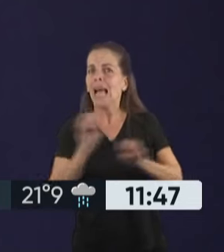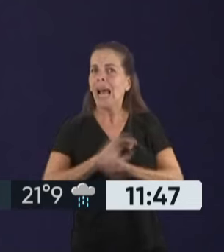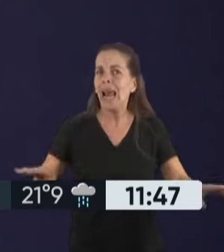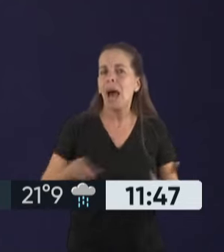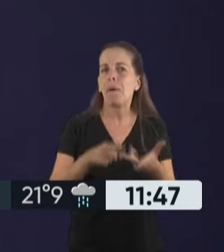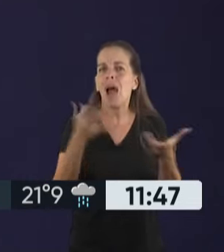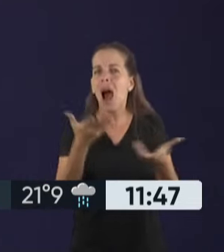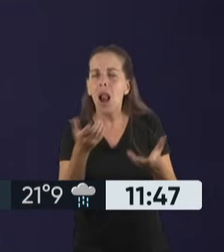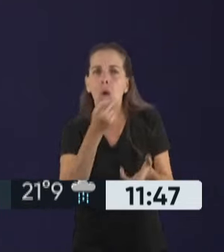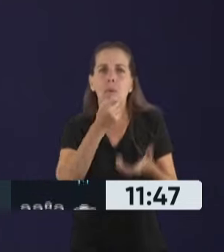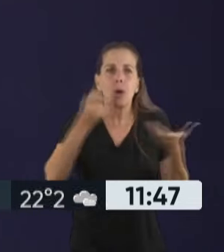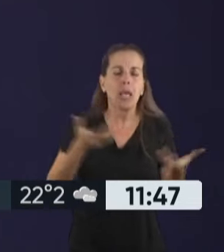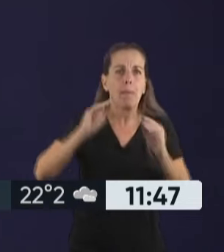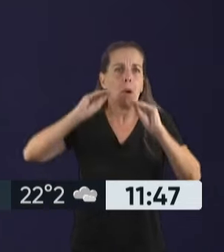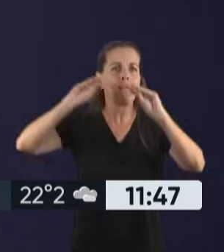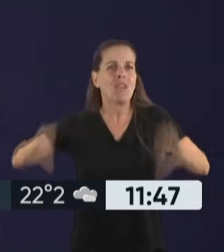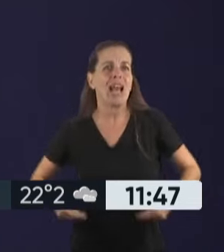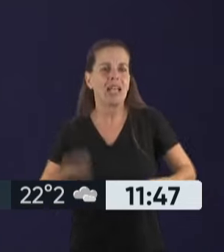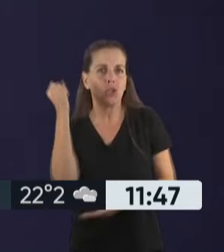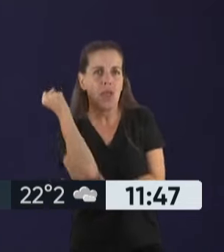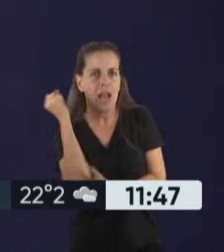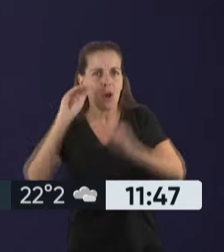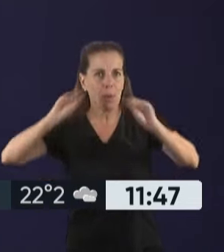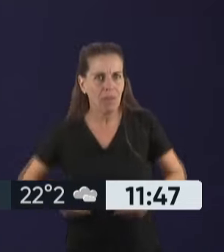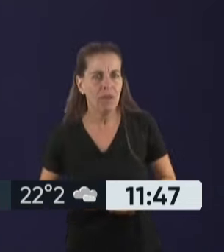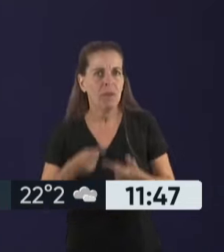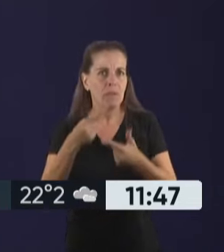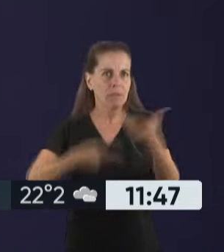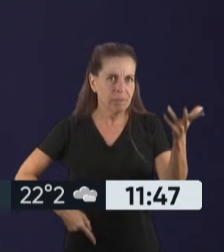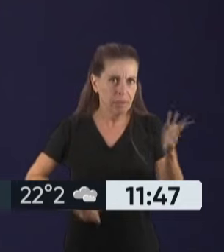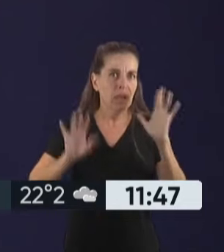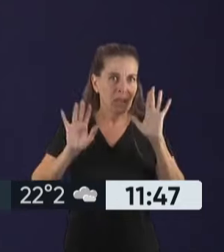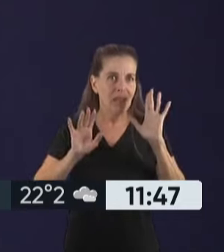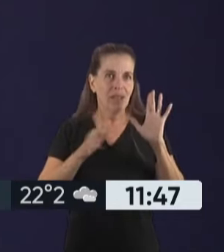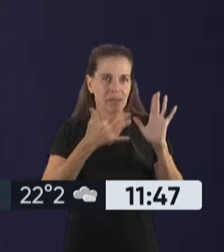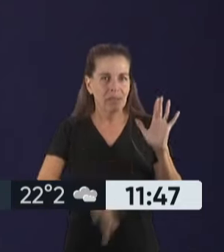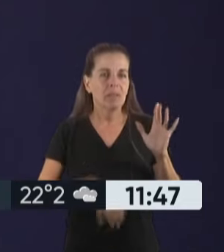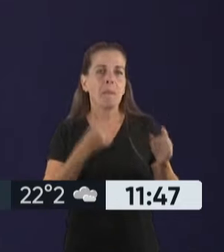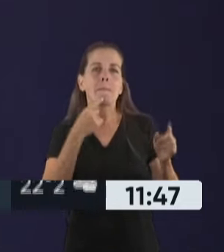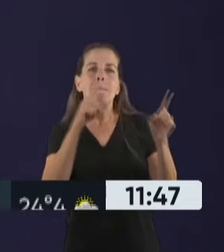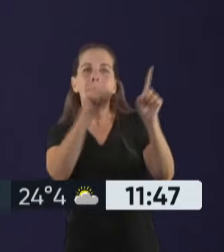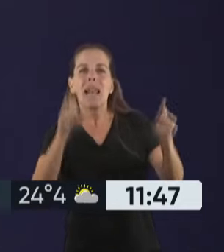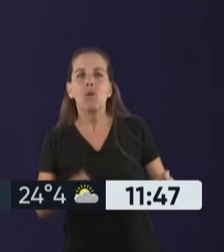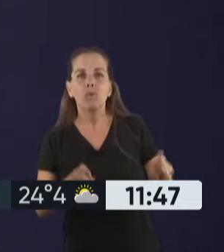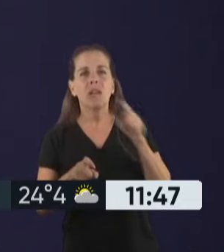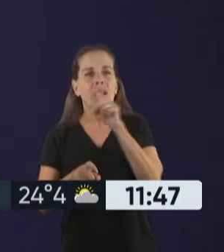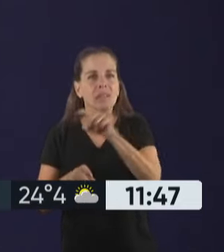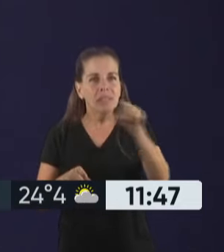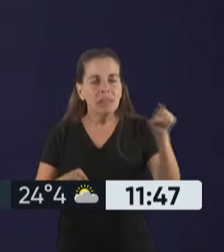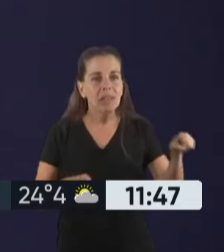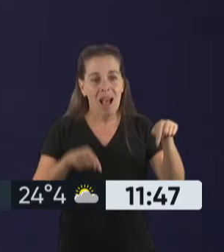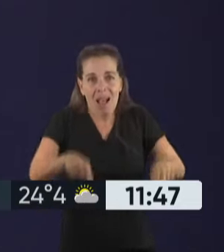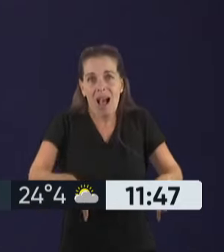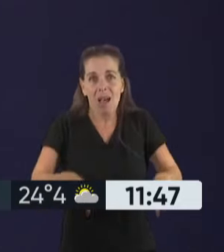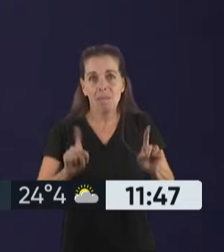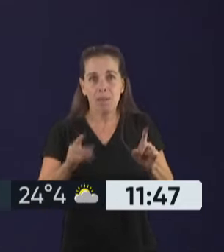reventándole un default Y la verdad es que hoy las preguntas es Fíjate que te la la han hecho la la hacen acá